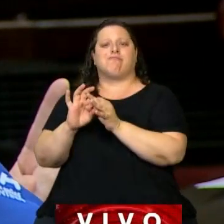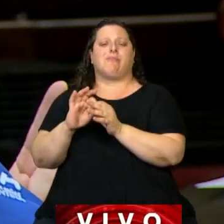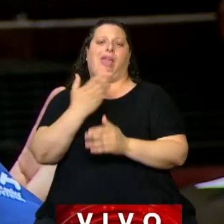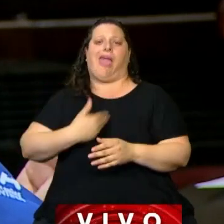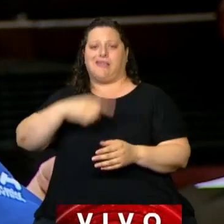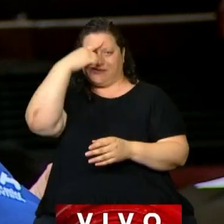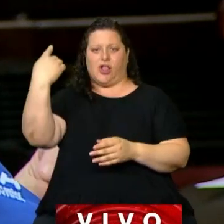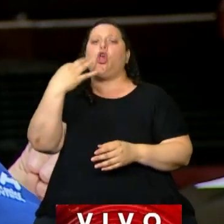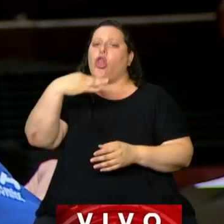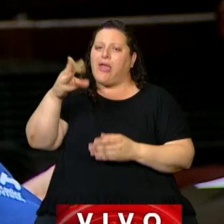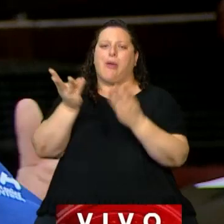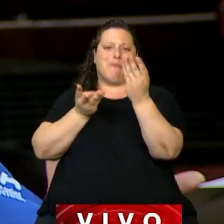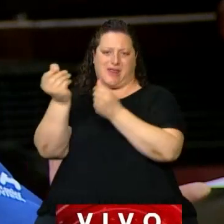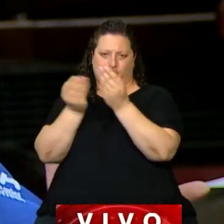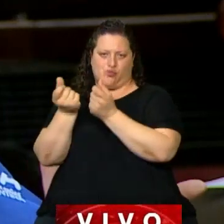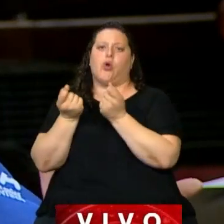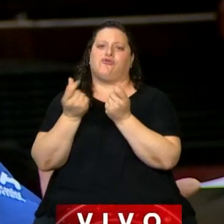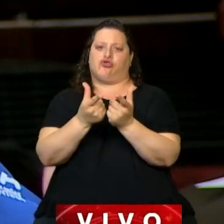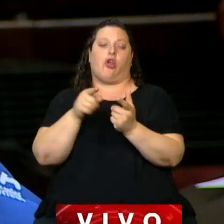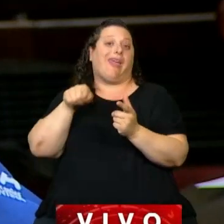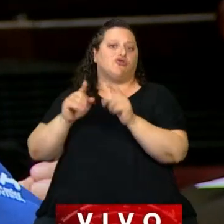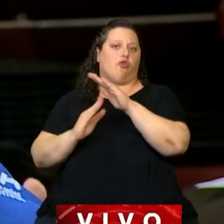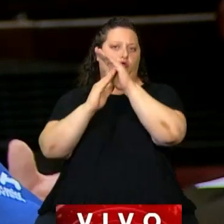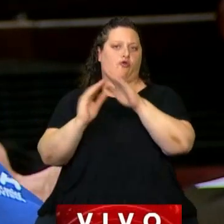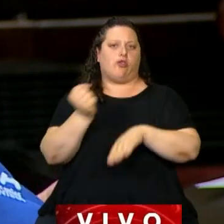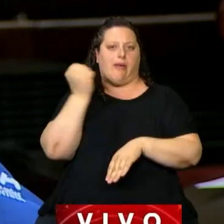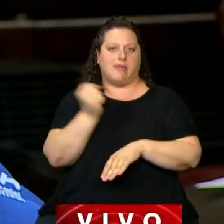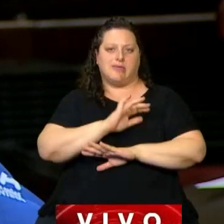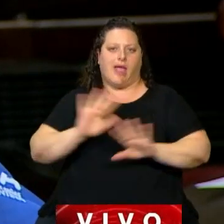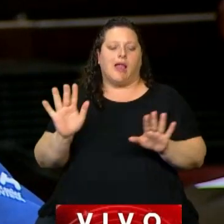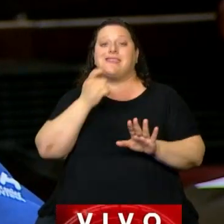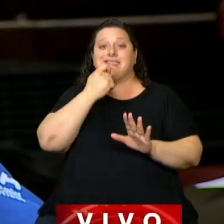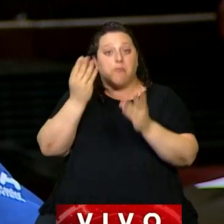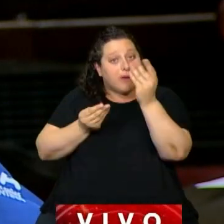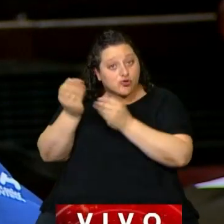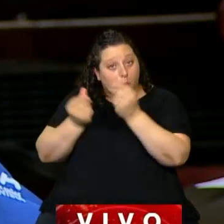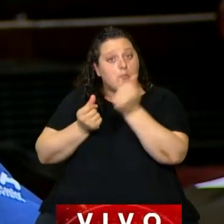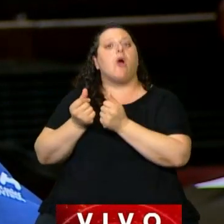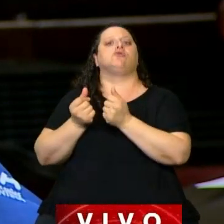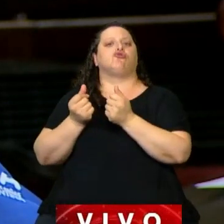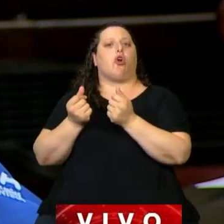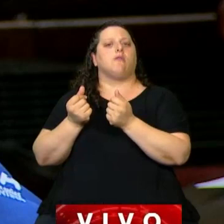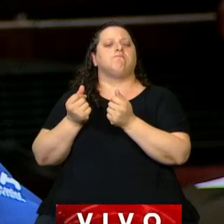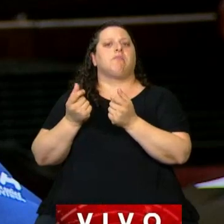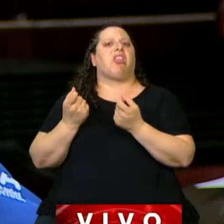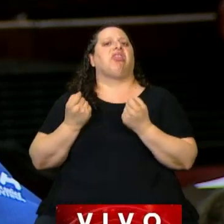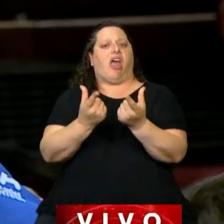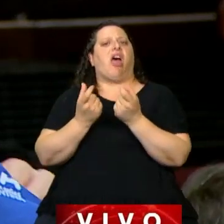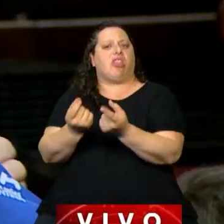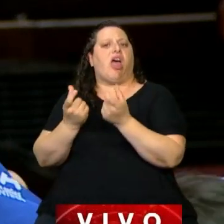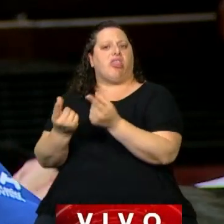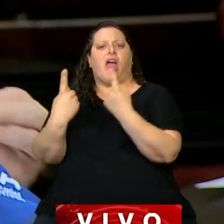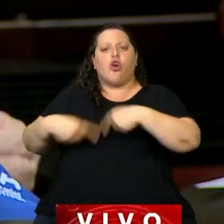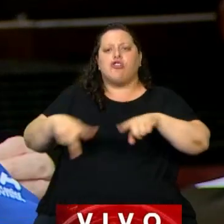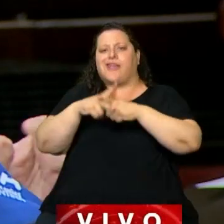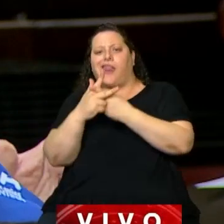presupuestariamente, porque es la clave, que se obligue presupuestariamente a brindar todos los medios